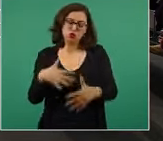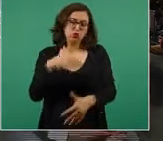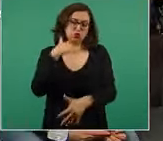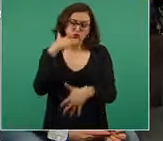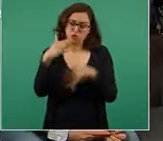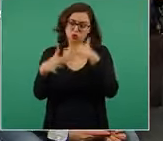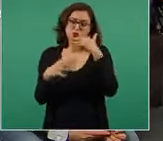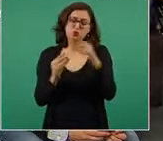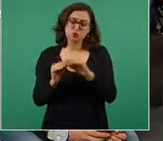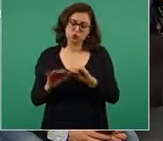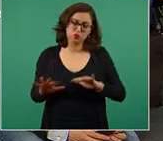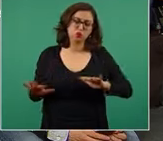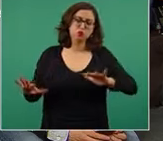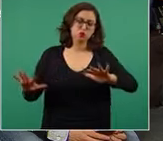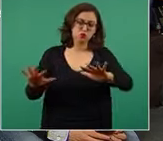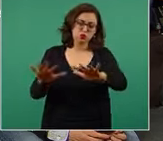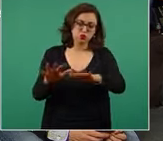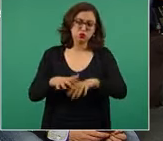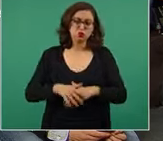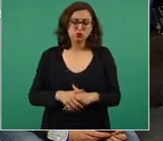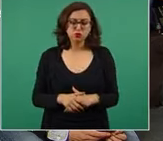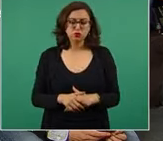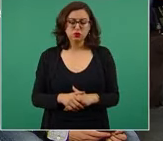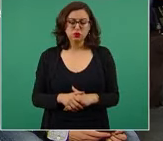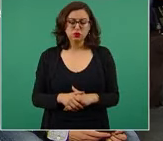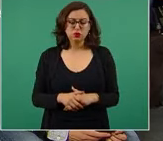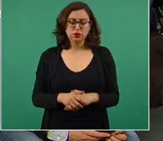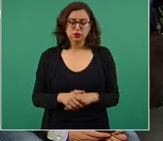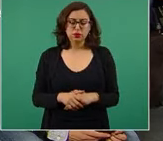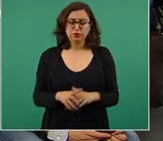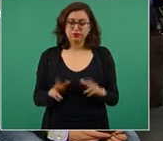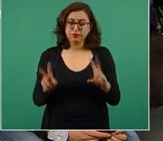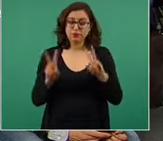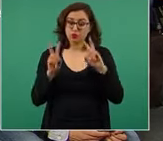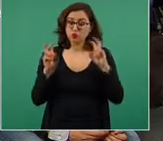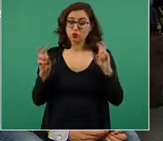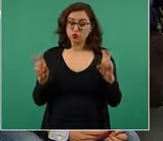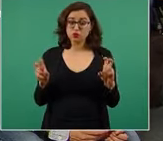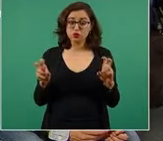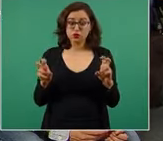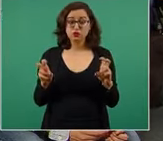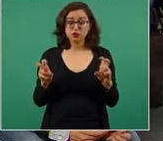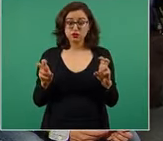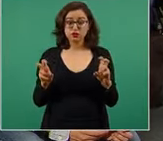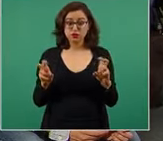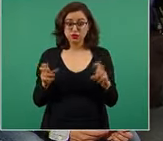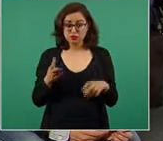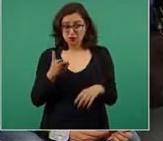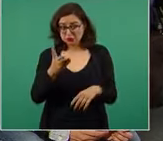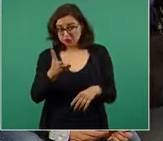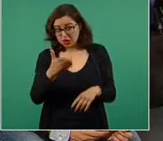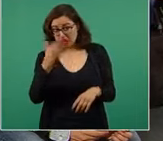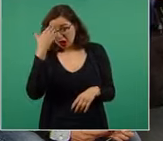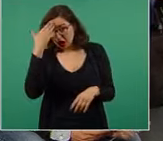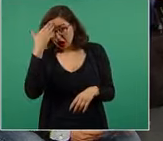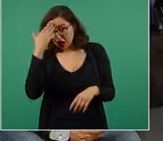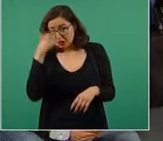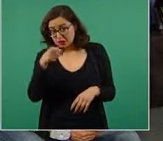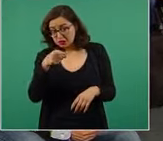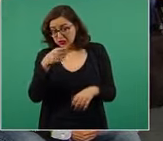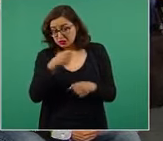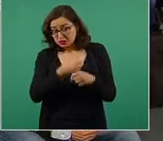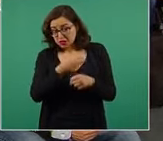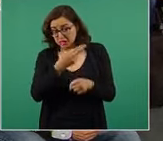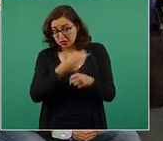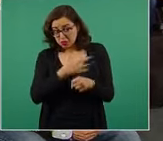zona. Este es un asunto de oceanografía, ojalá el señor secretario me pueda dar una entrevista porque tengo mucho